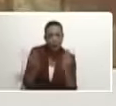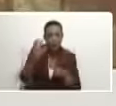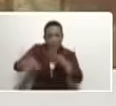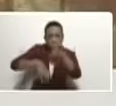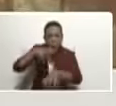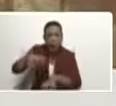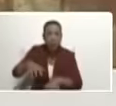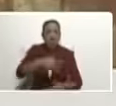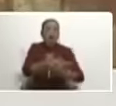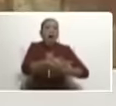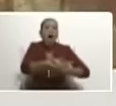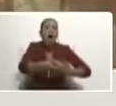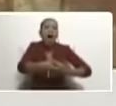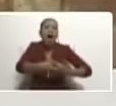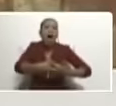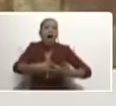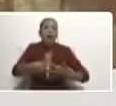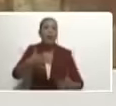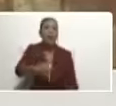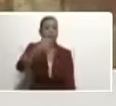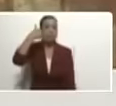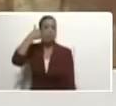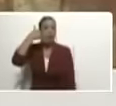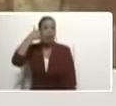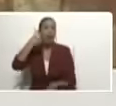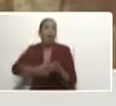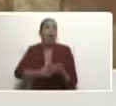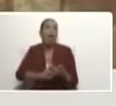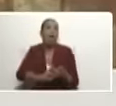Pero se arrastran ante una llamada de la Casa Blanca.